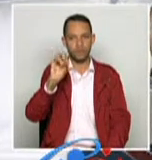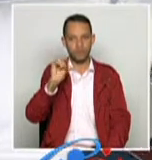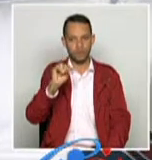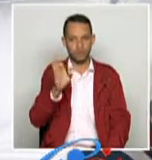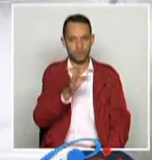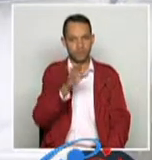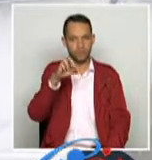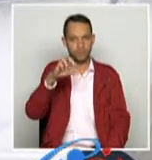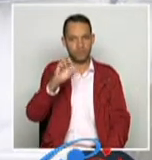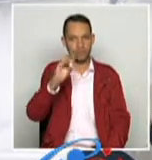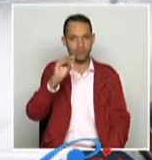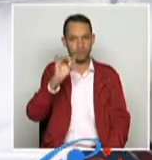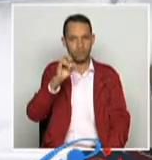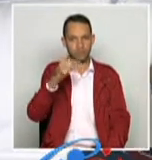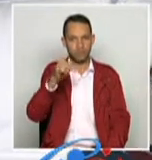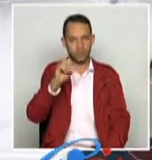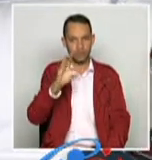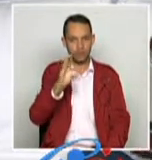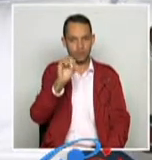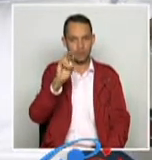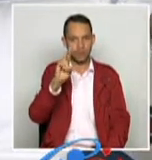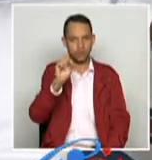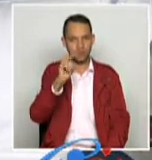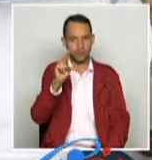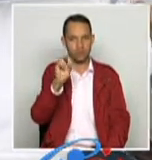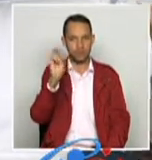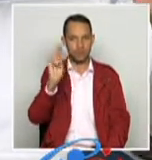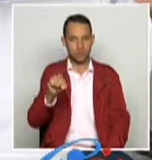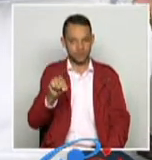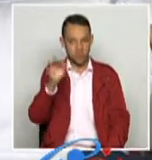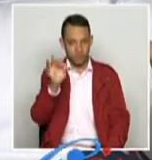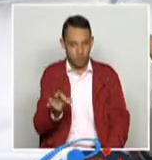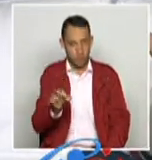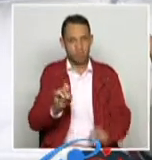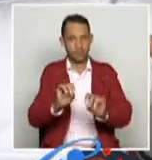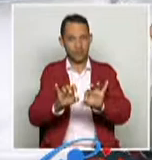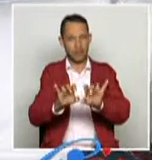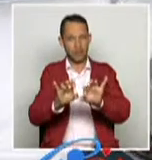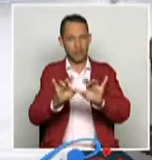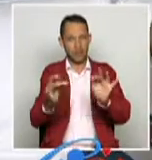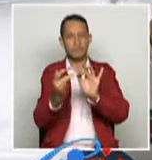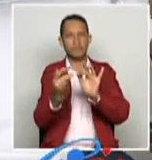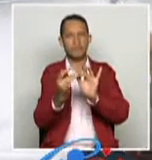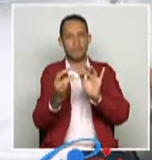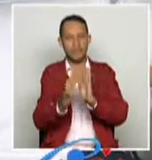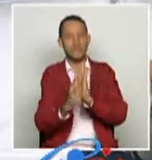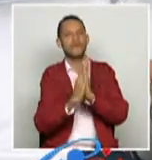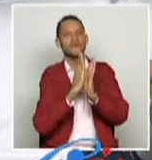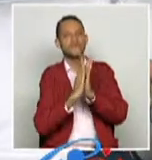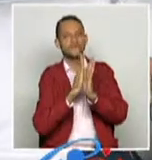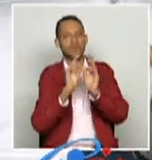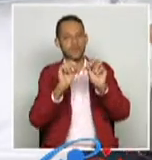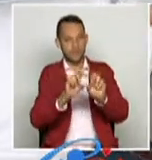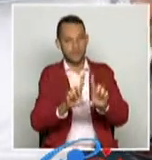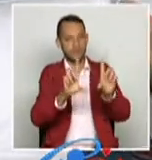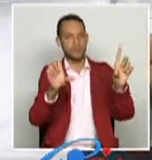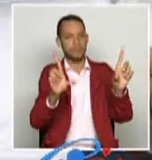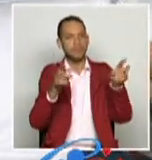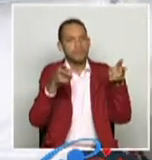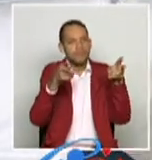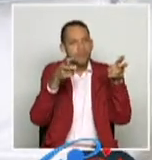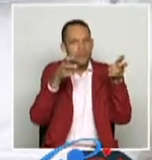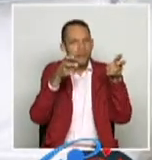ustedes van a encontrar toda esta información y ustedes oportunamente poder enviar estos documentos